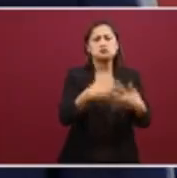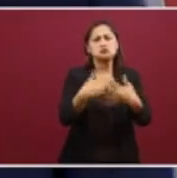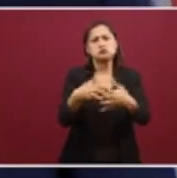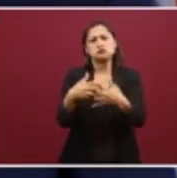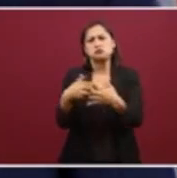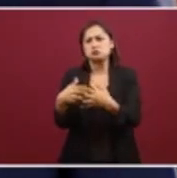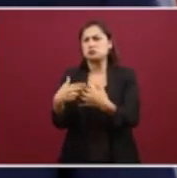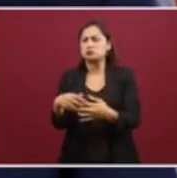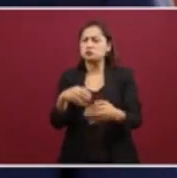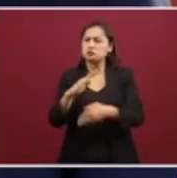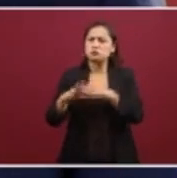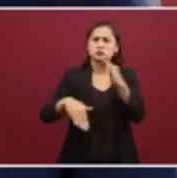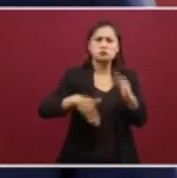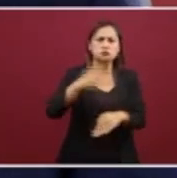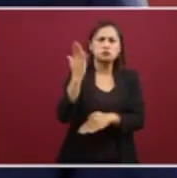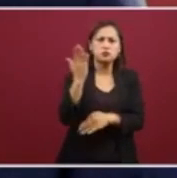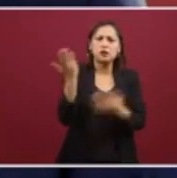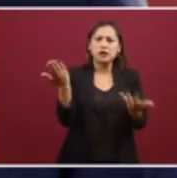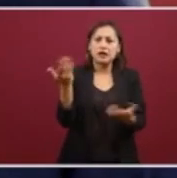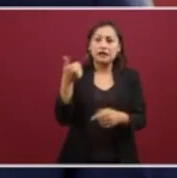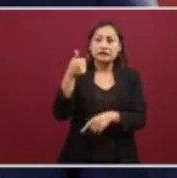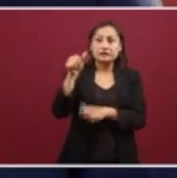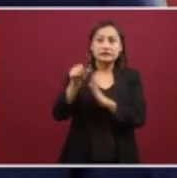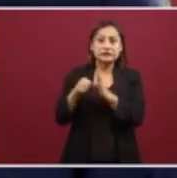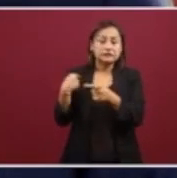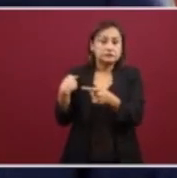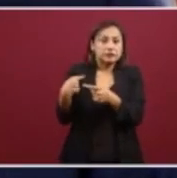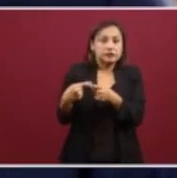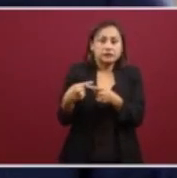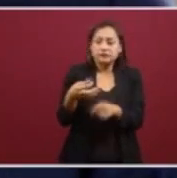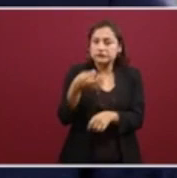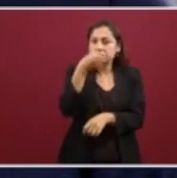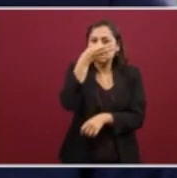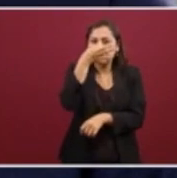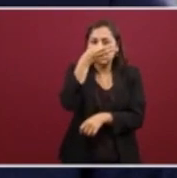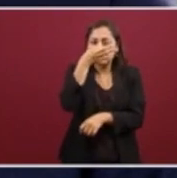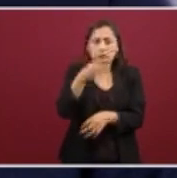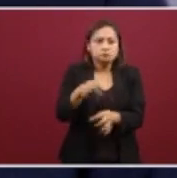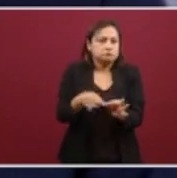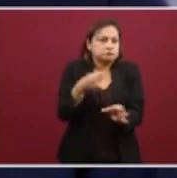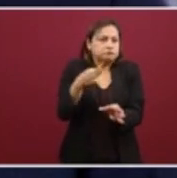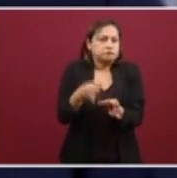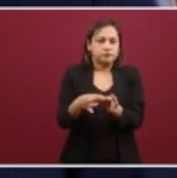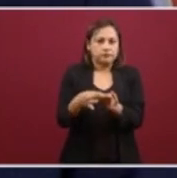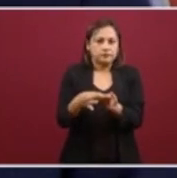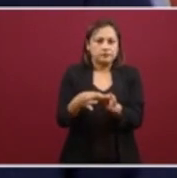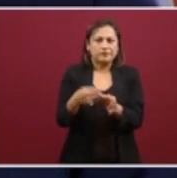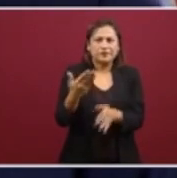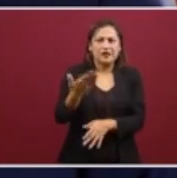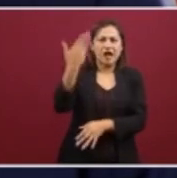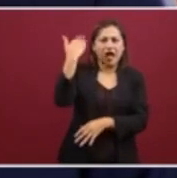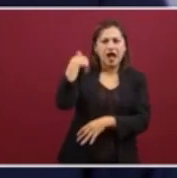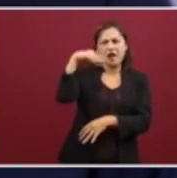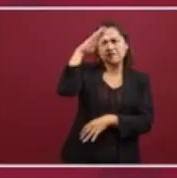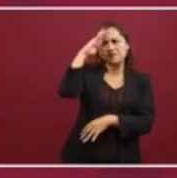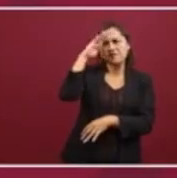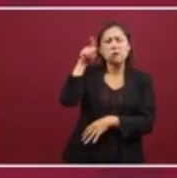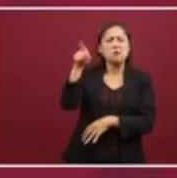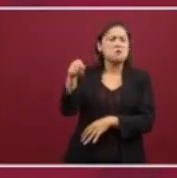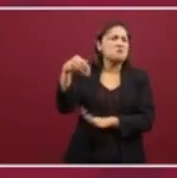que la tendencia era a la baja en la producción y a finales de este año